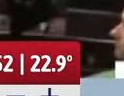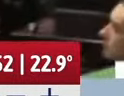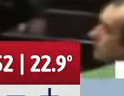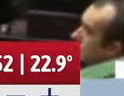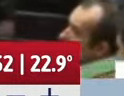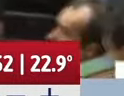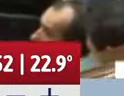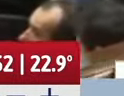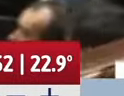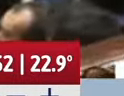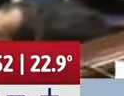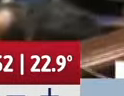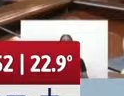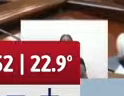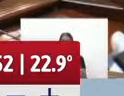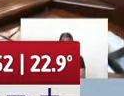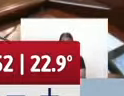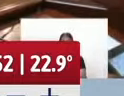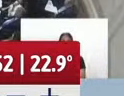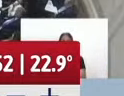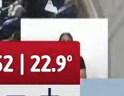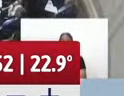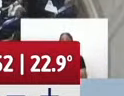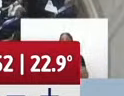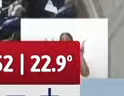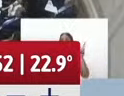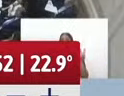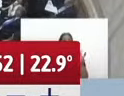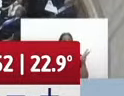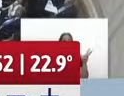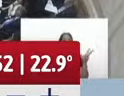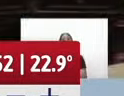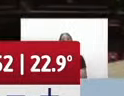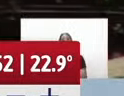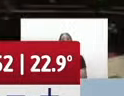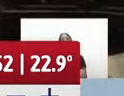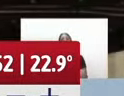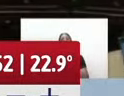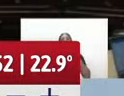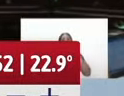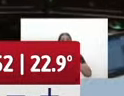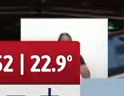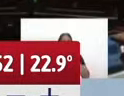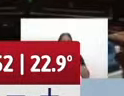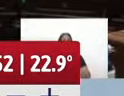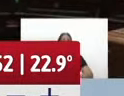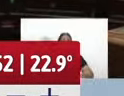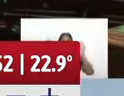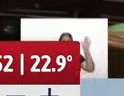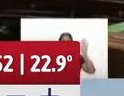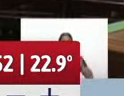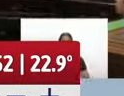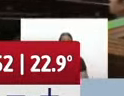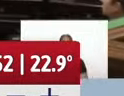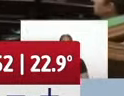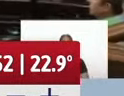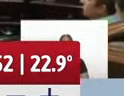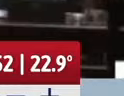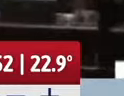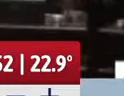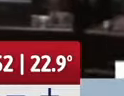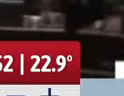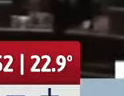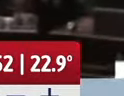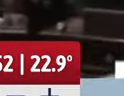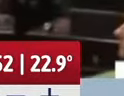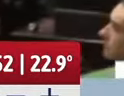aumentos, y no hay manera, digamos, de evitarlo, ¿no? Es más una cuestión, yo te diría, de responsabilidad por